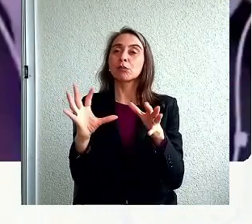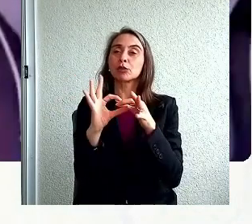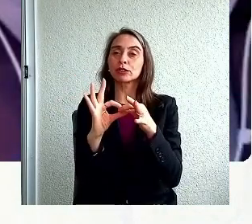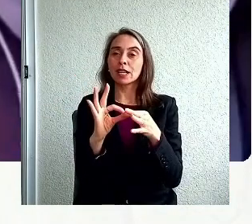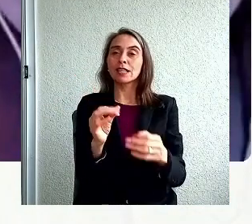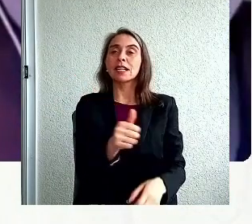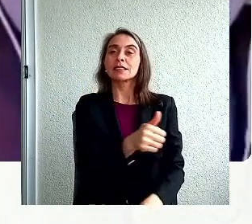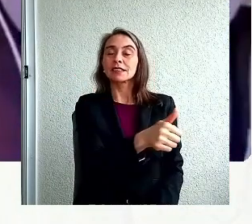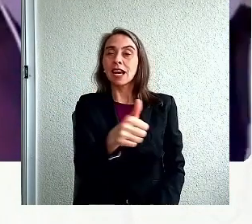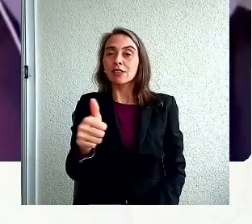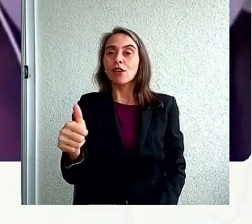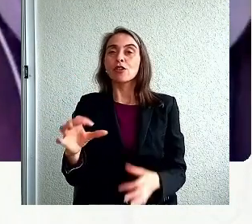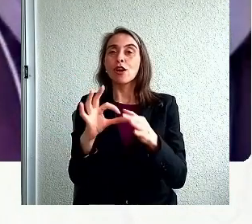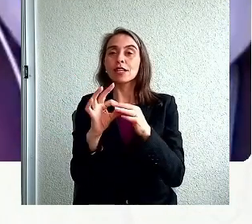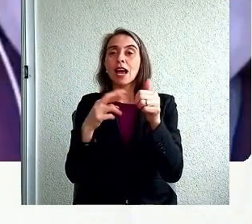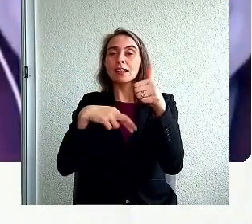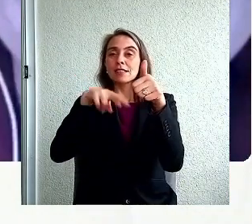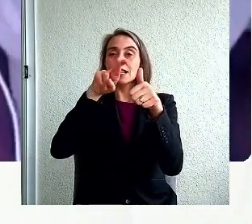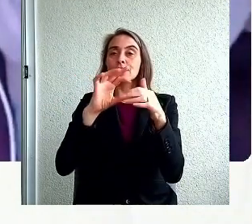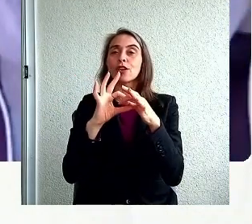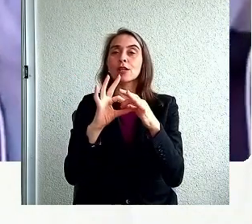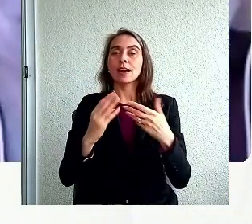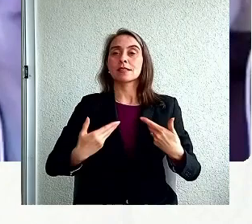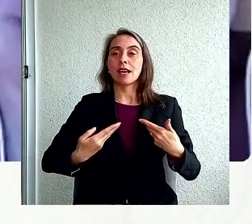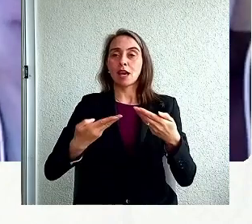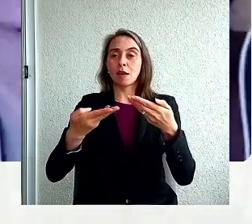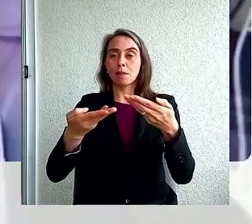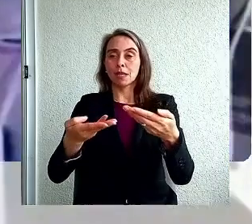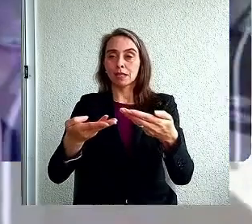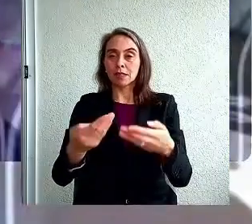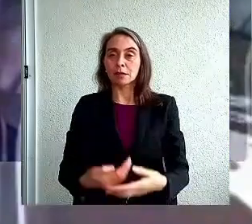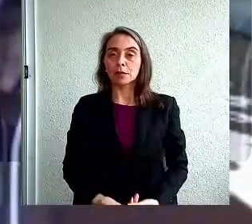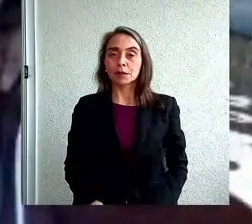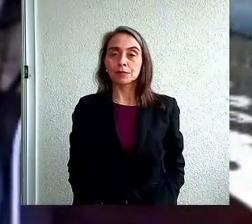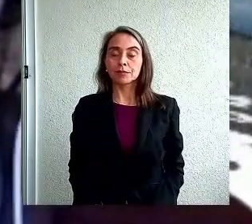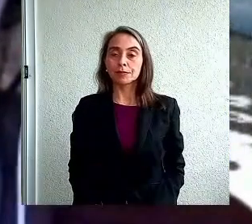invitación. Voy a mostrarles mi presentación.